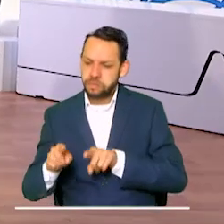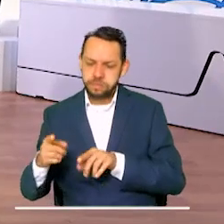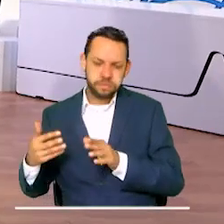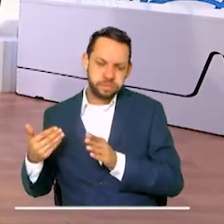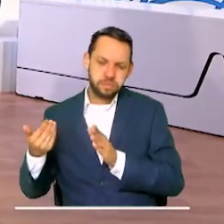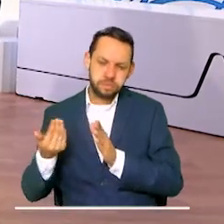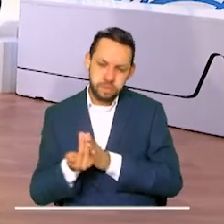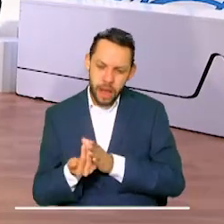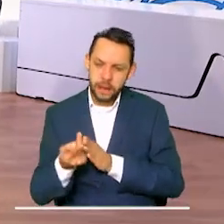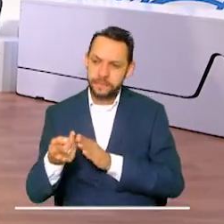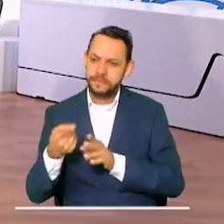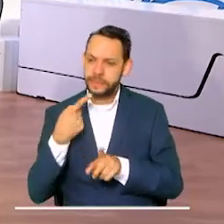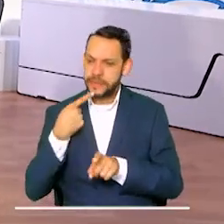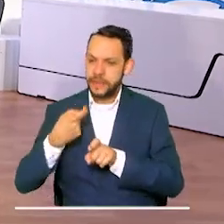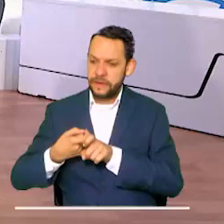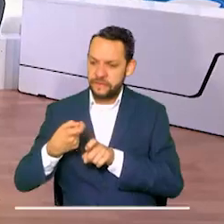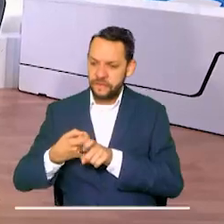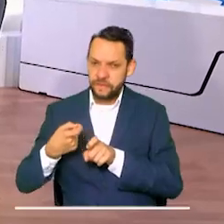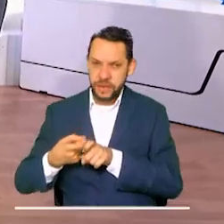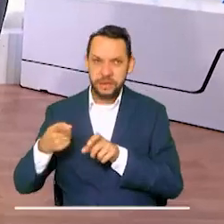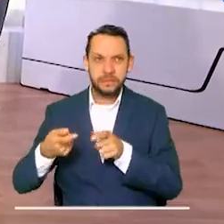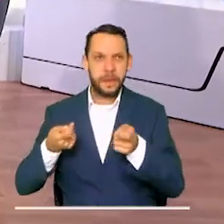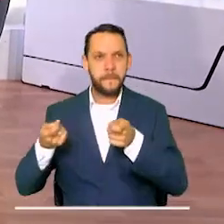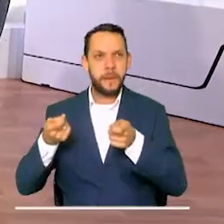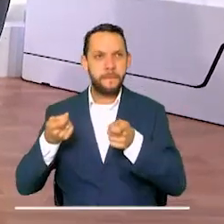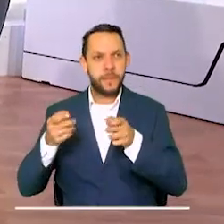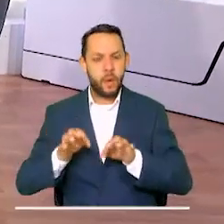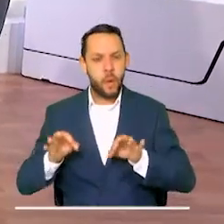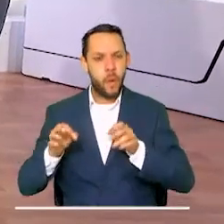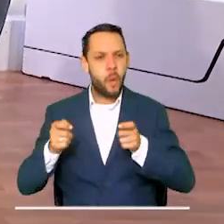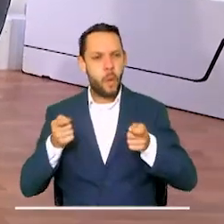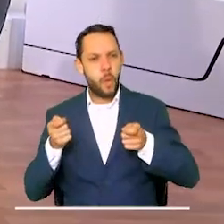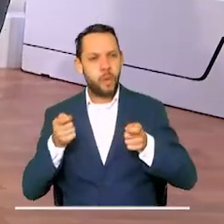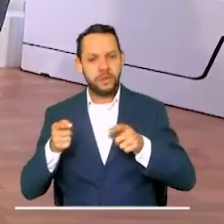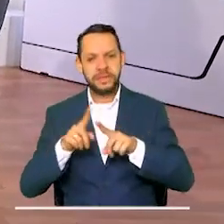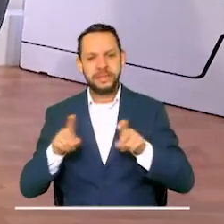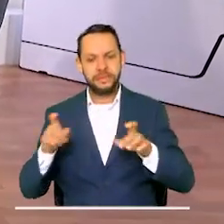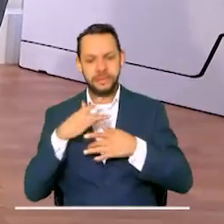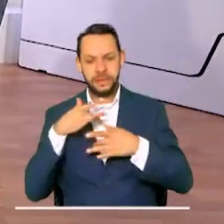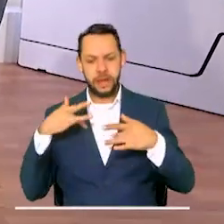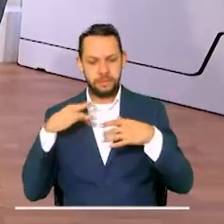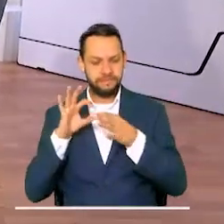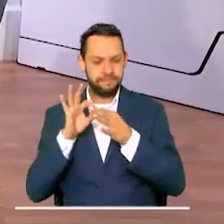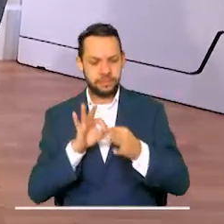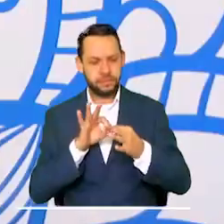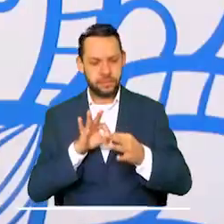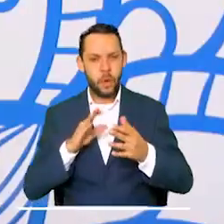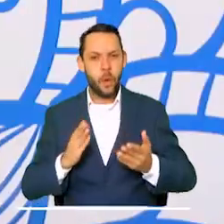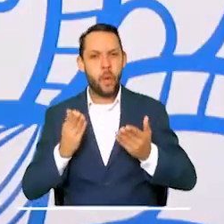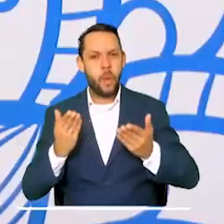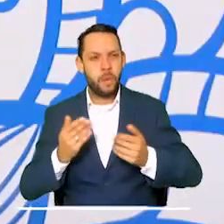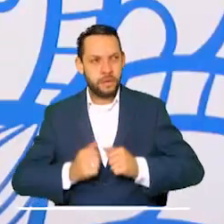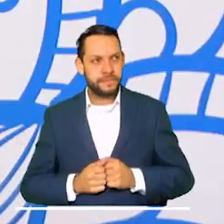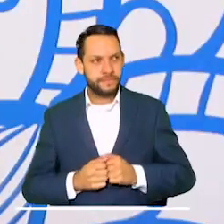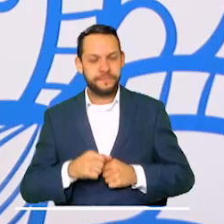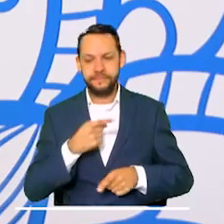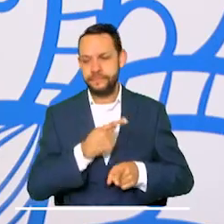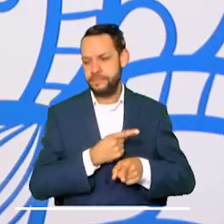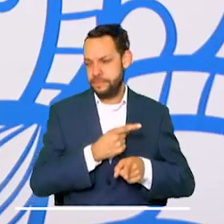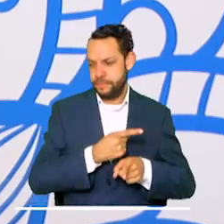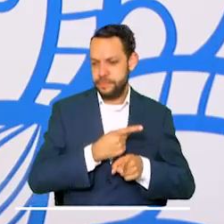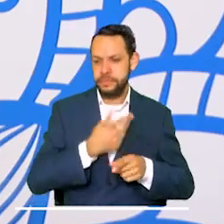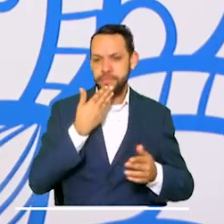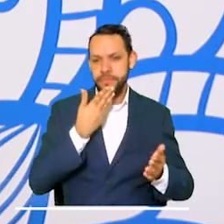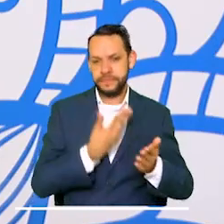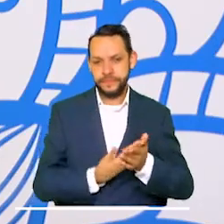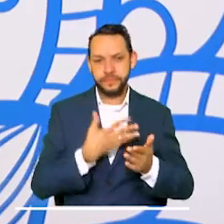tan, así como digamos, espiritual, en un tema de salud con una médica? Claro que sí, Krish. Es súper importante que